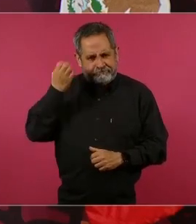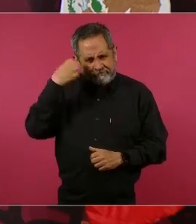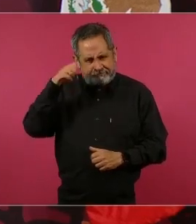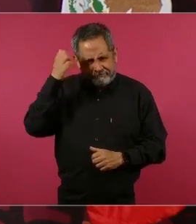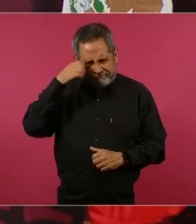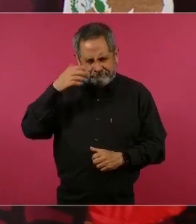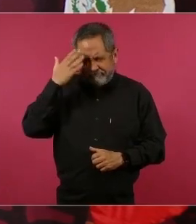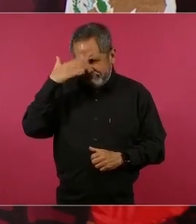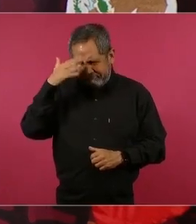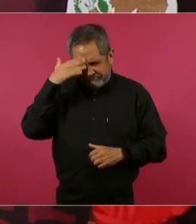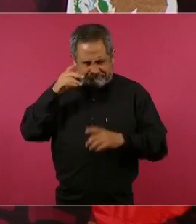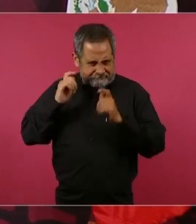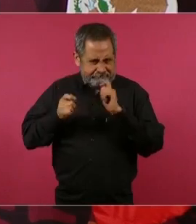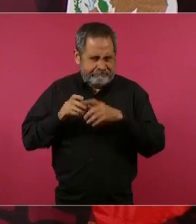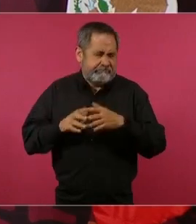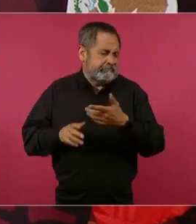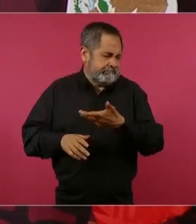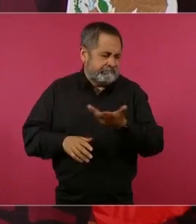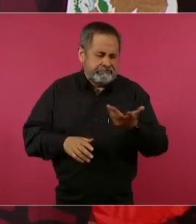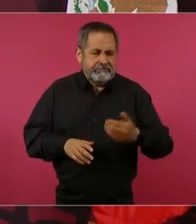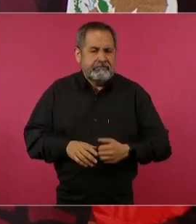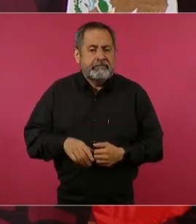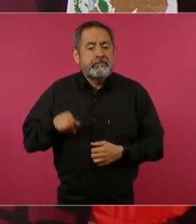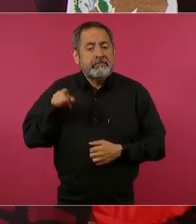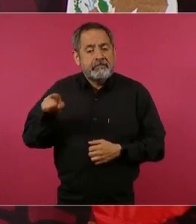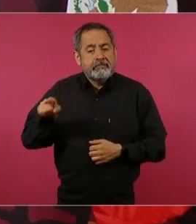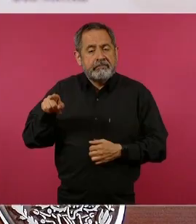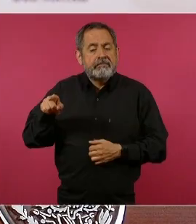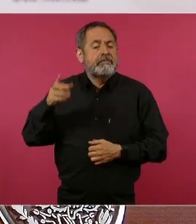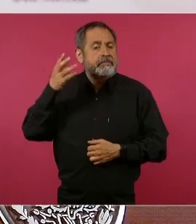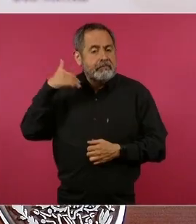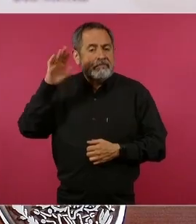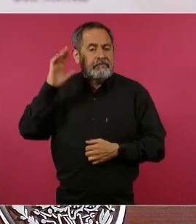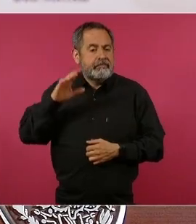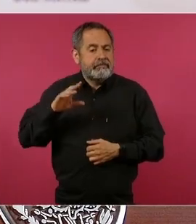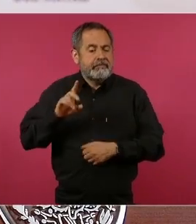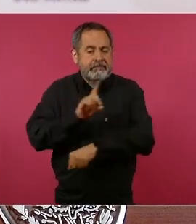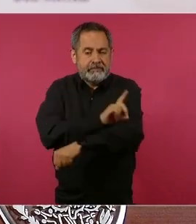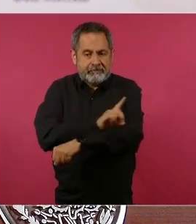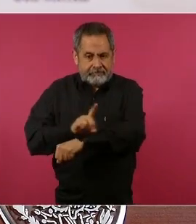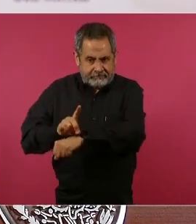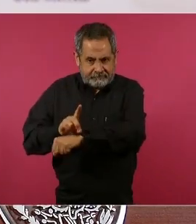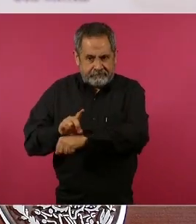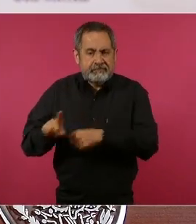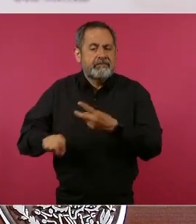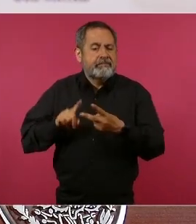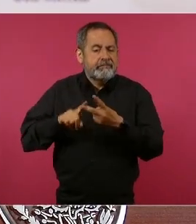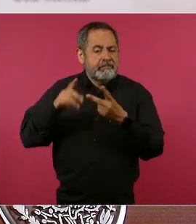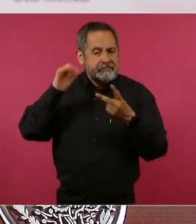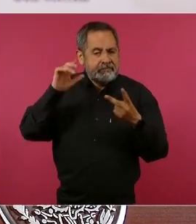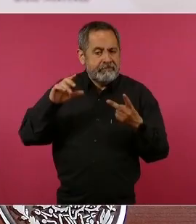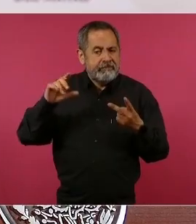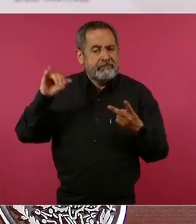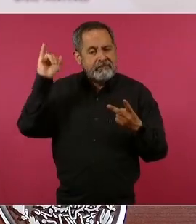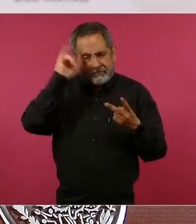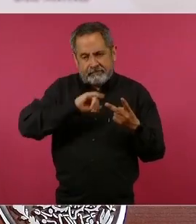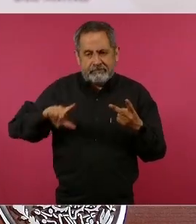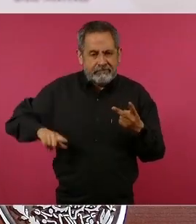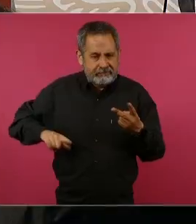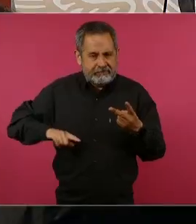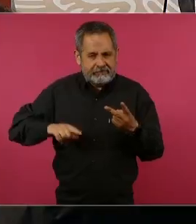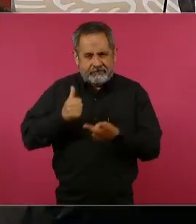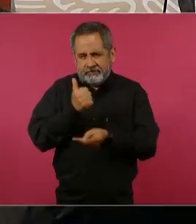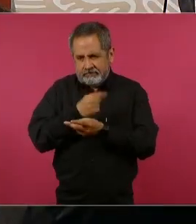Ella fue jefa delegacional, fue jefa de gobierno,